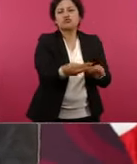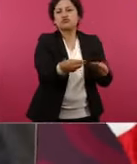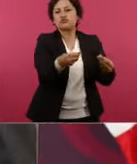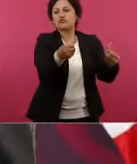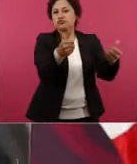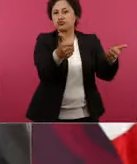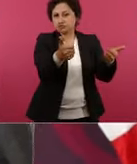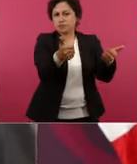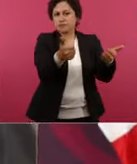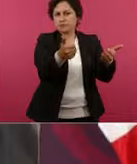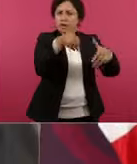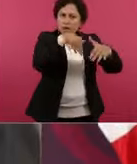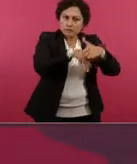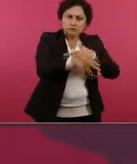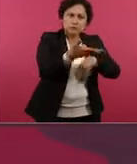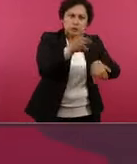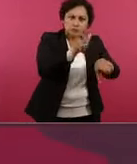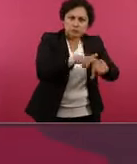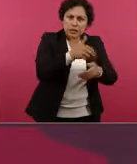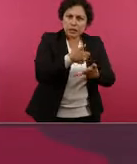en clínicas, ¿no?